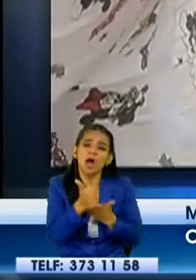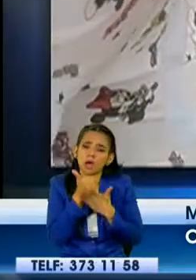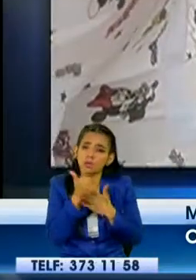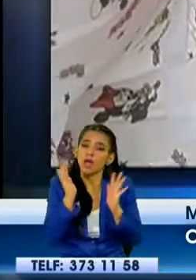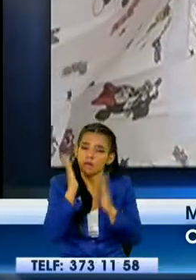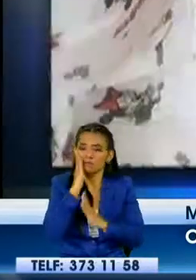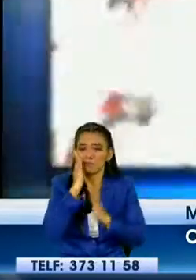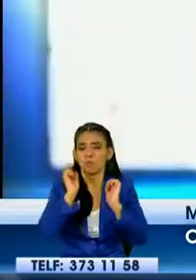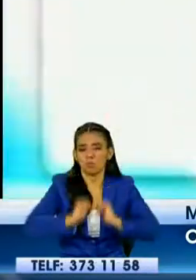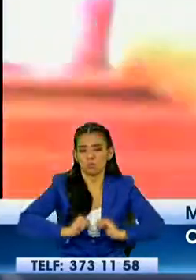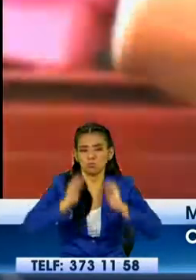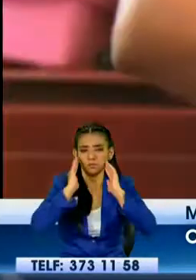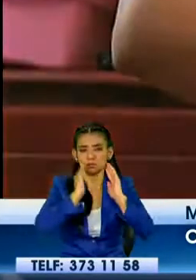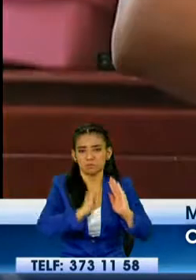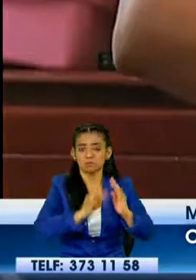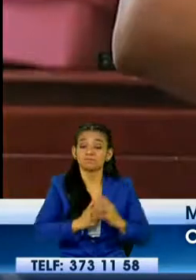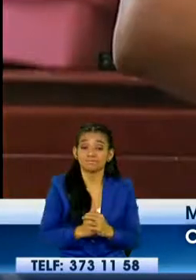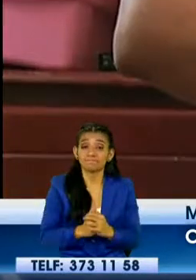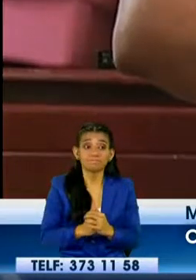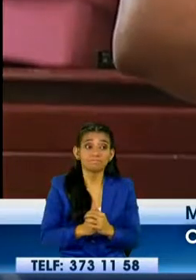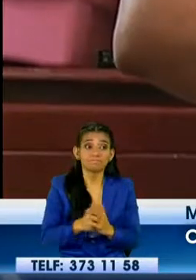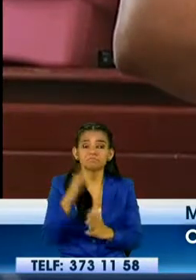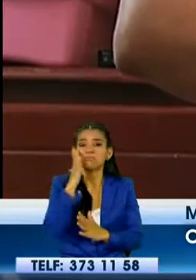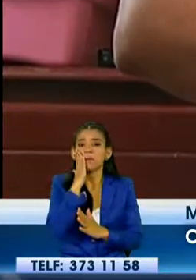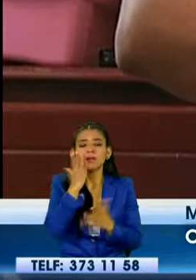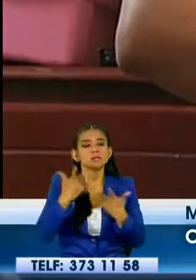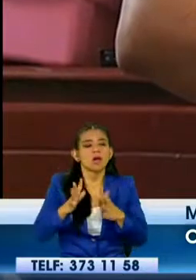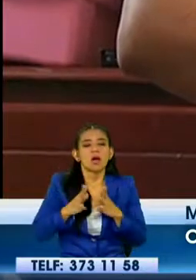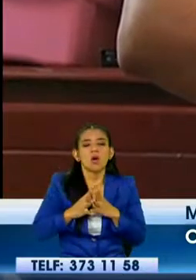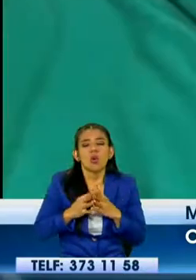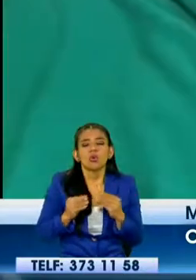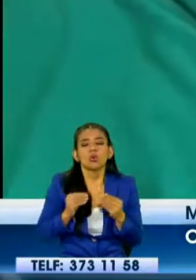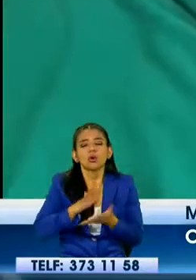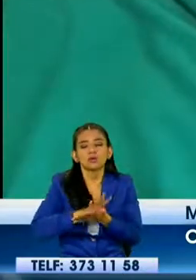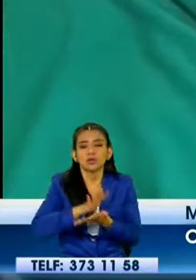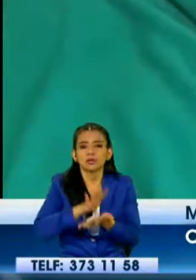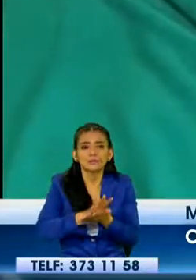que la mamá intervenga en ese momento. Doña Marlene, ahora mucho más aliviada,